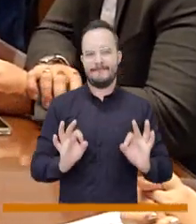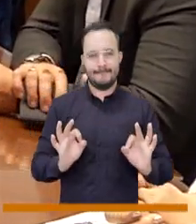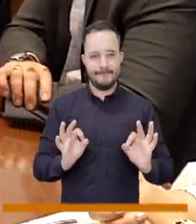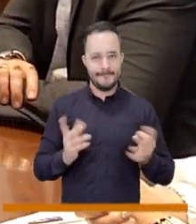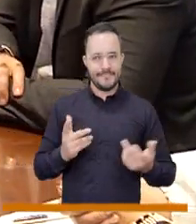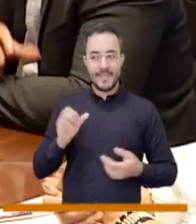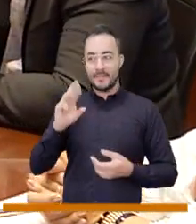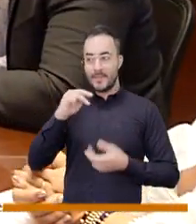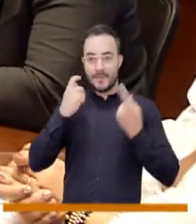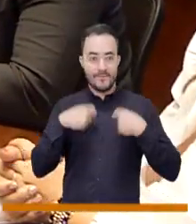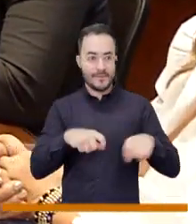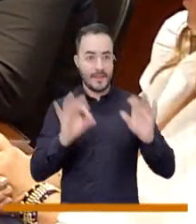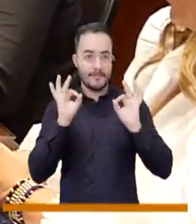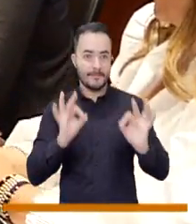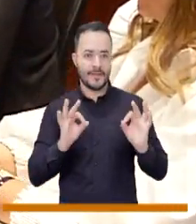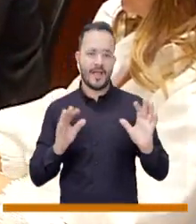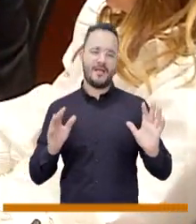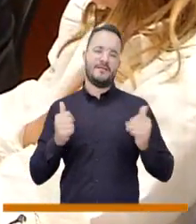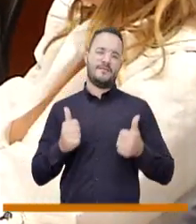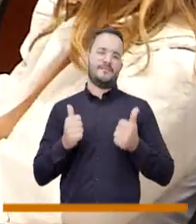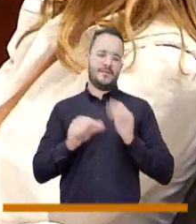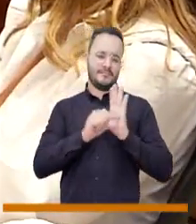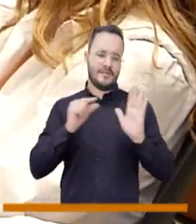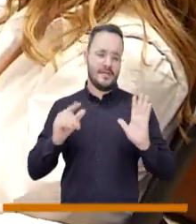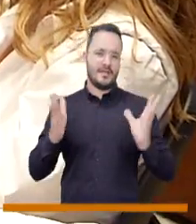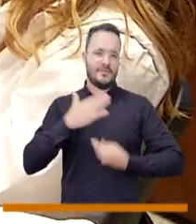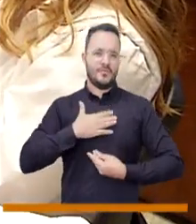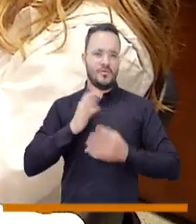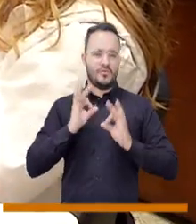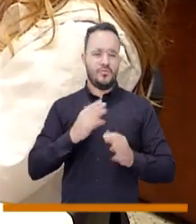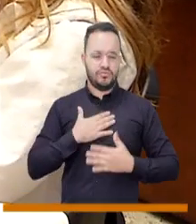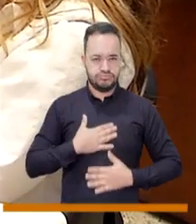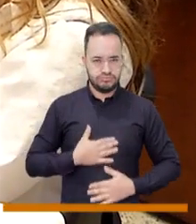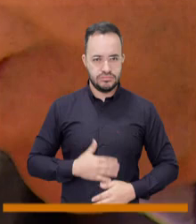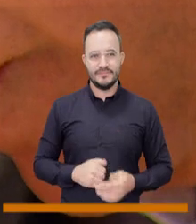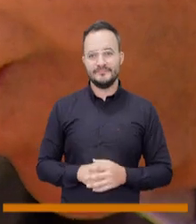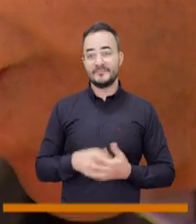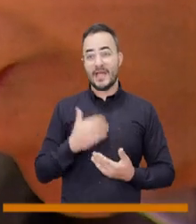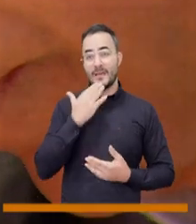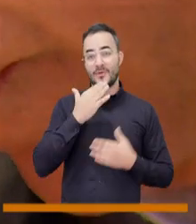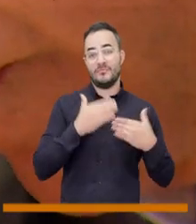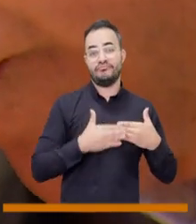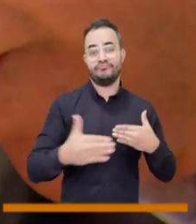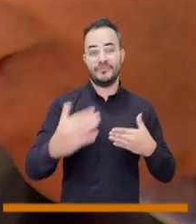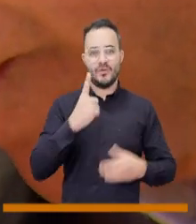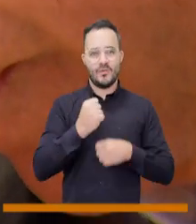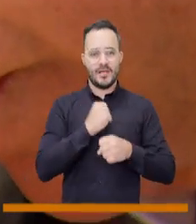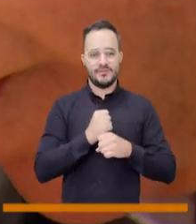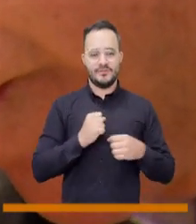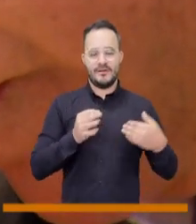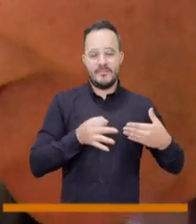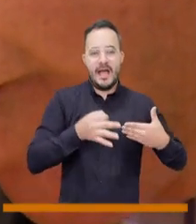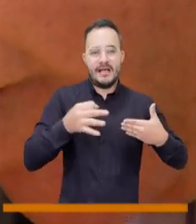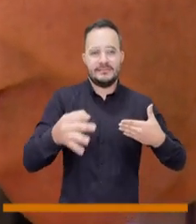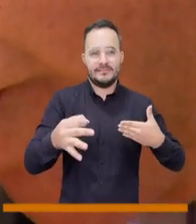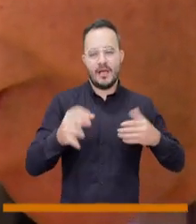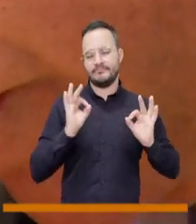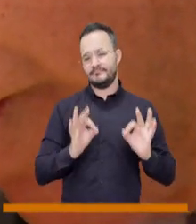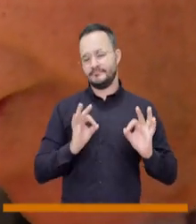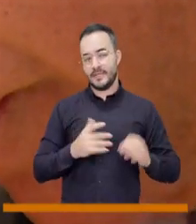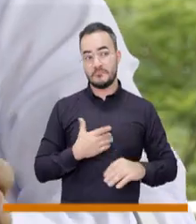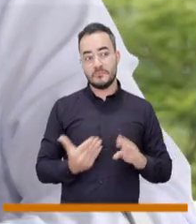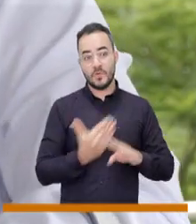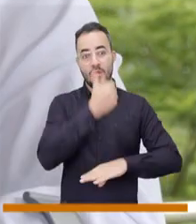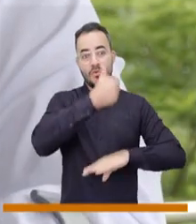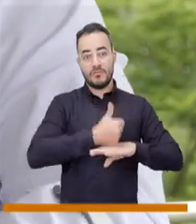que es lo que realmente permite la cláusula de protección del patrimonio. Si se amplía un año más, pues tendría esa posibilidad la nueva administración